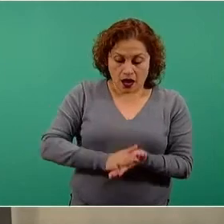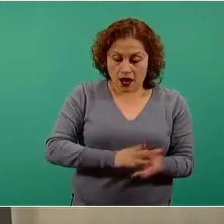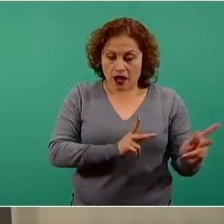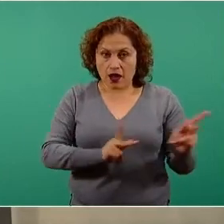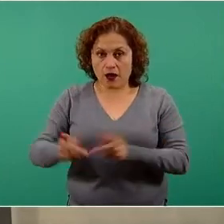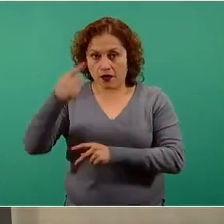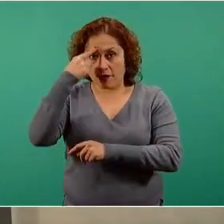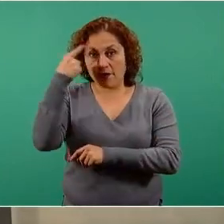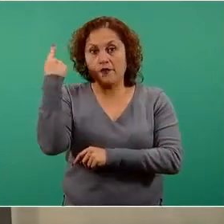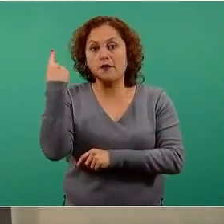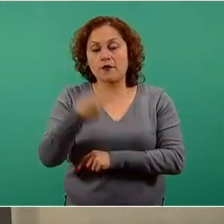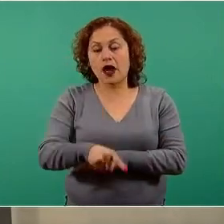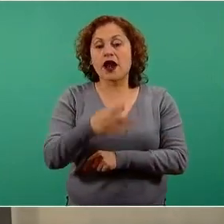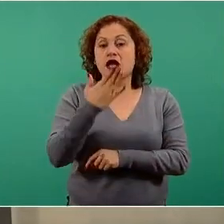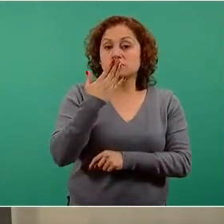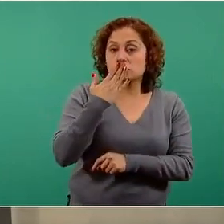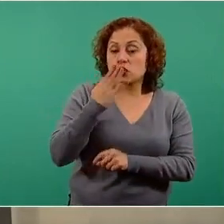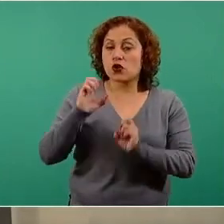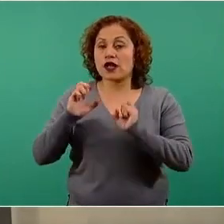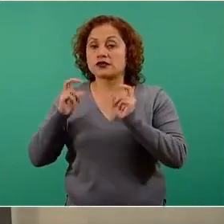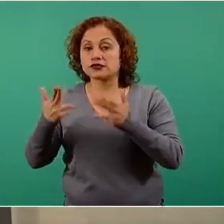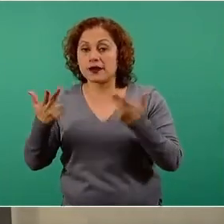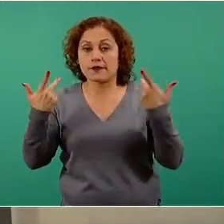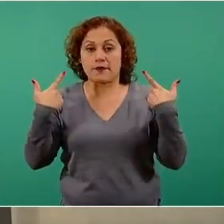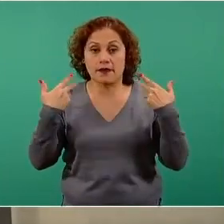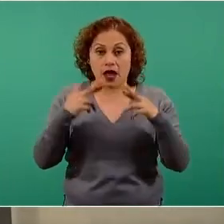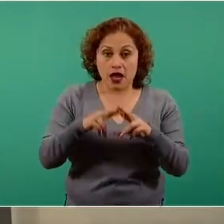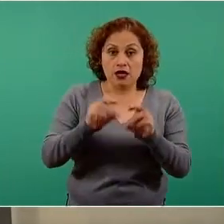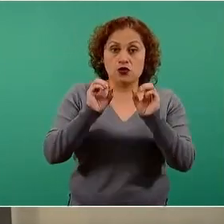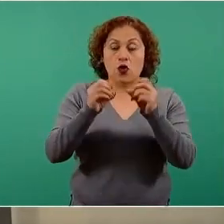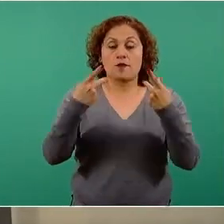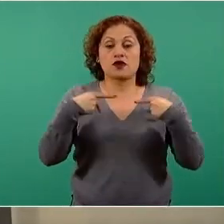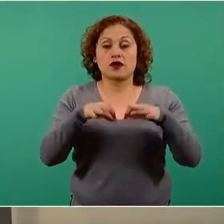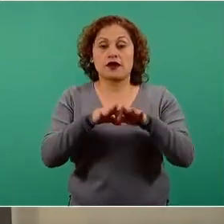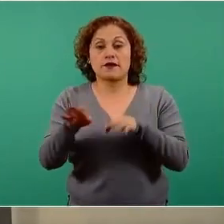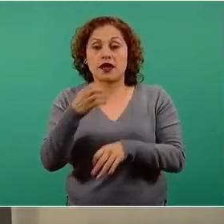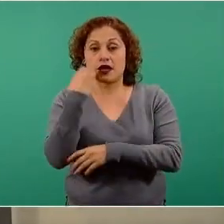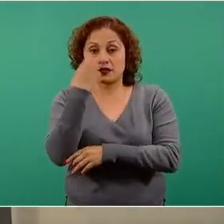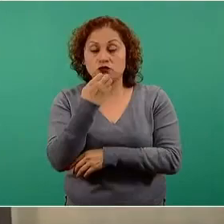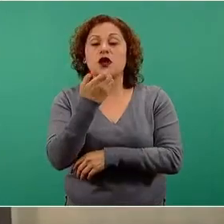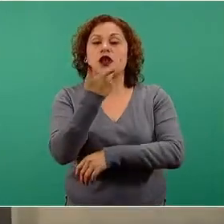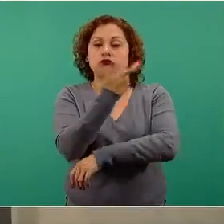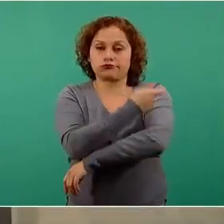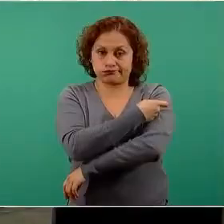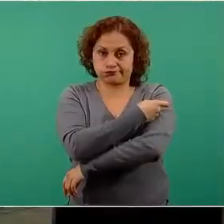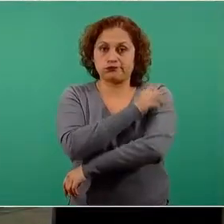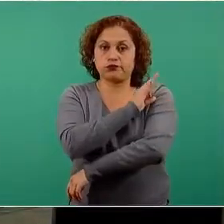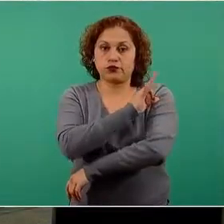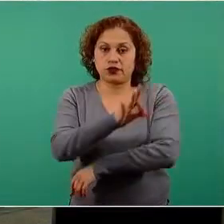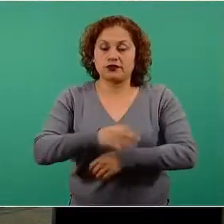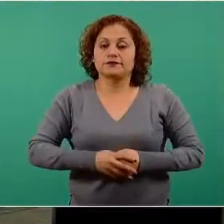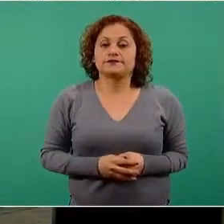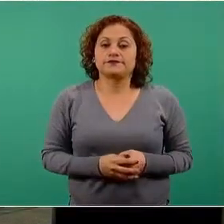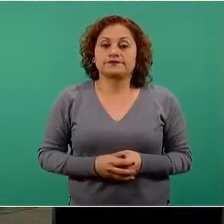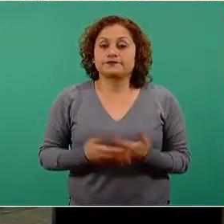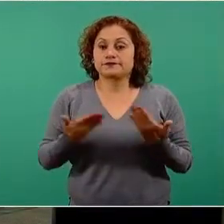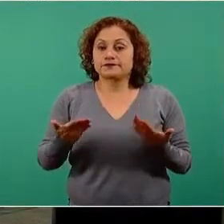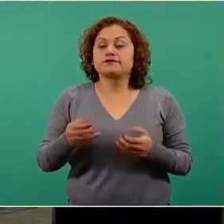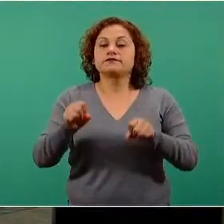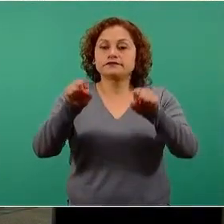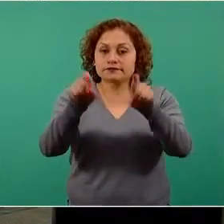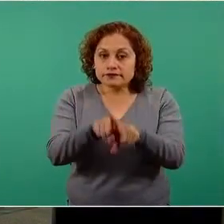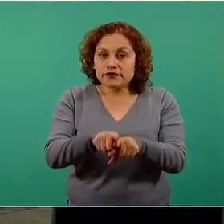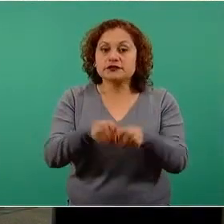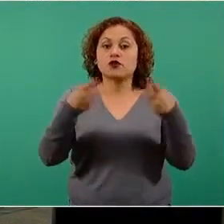personal educativo de Sonora y de Chiapas. Finalmente, en el grupo de mayor tamaño, las personas adultas